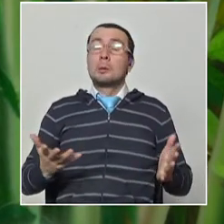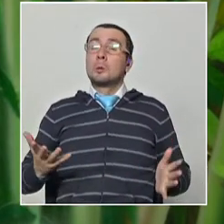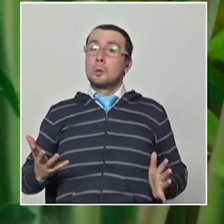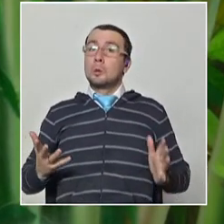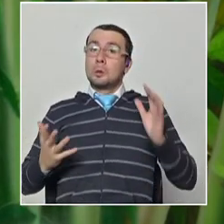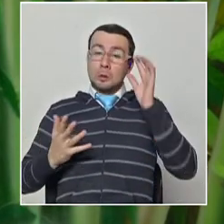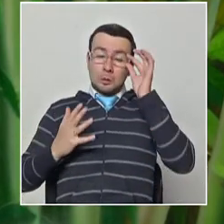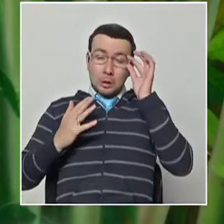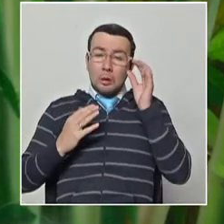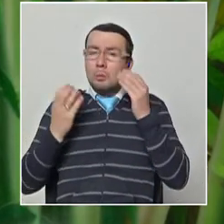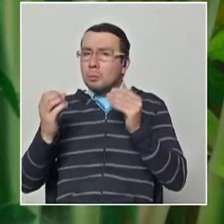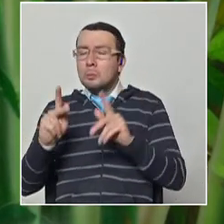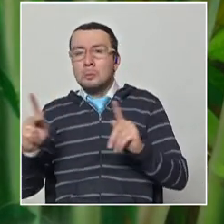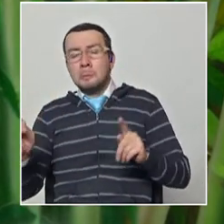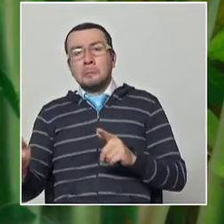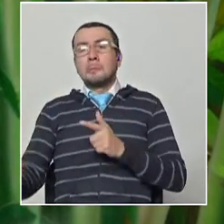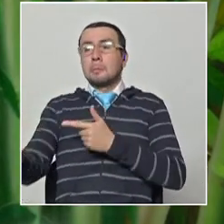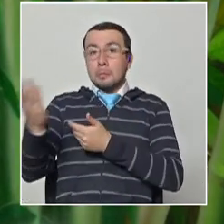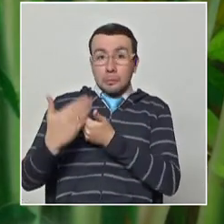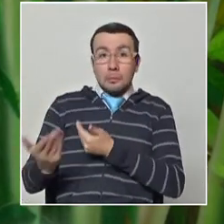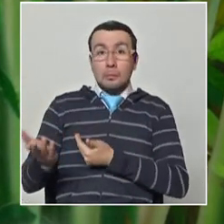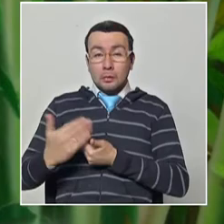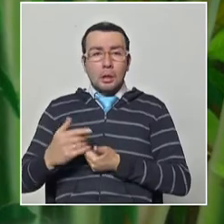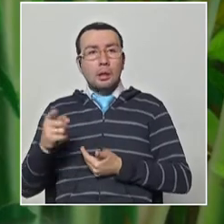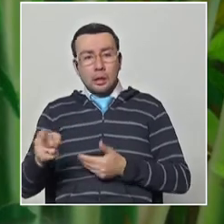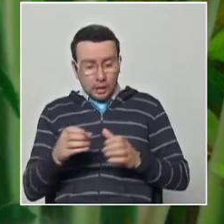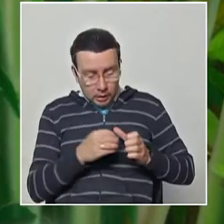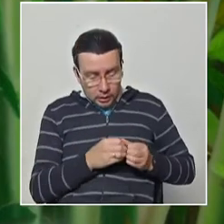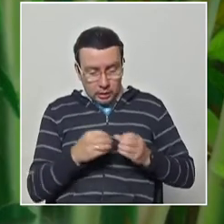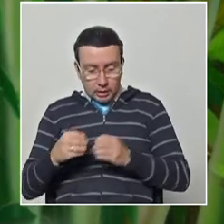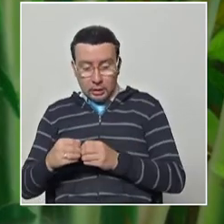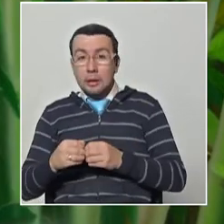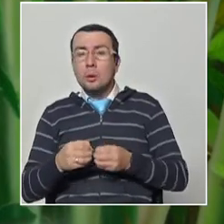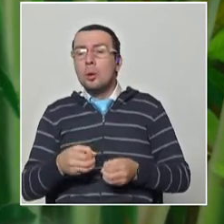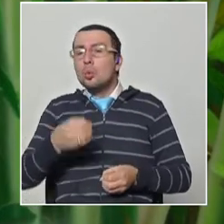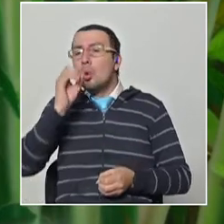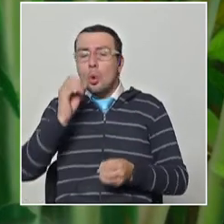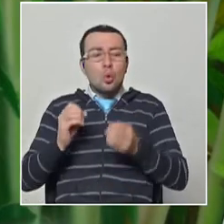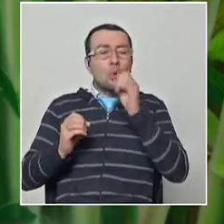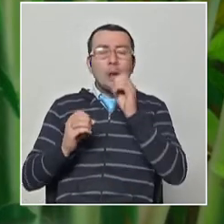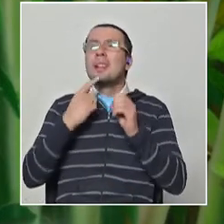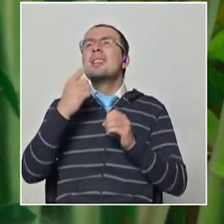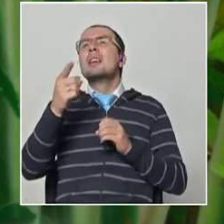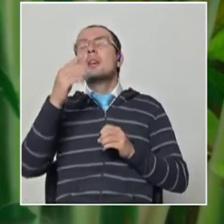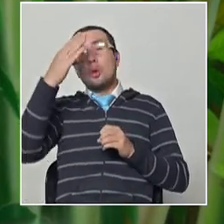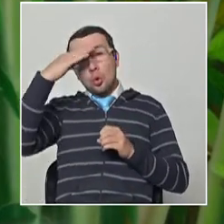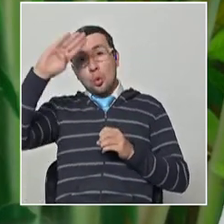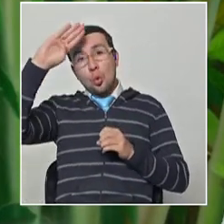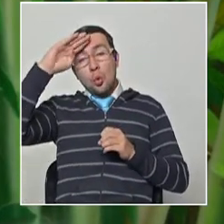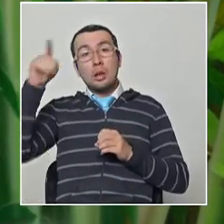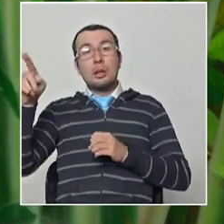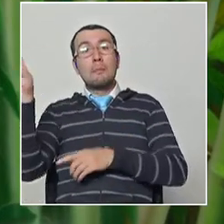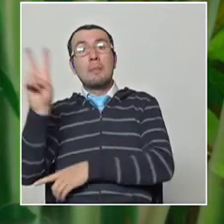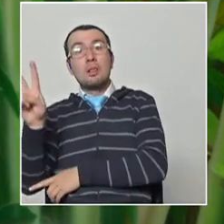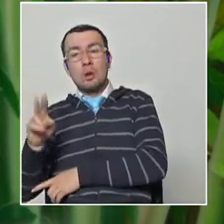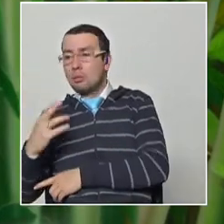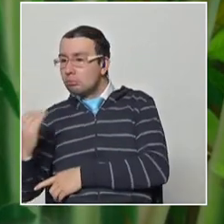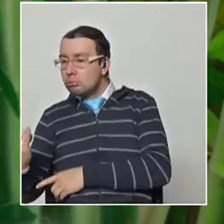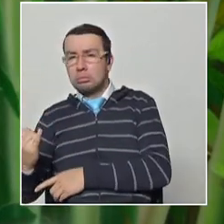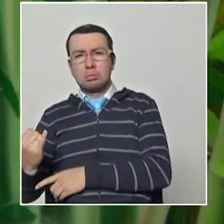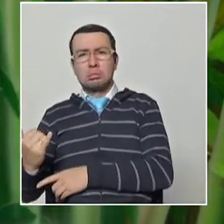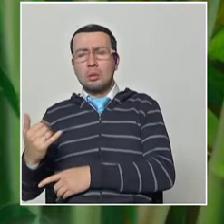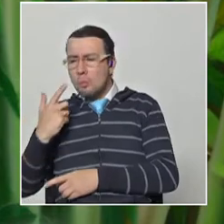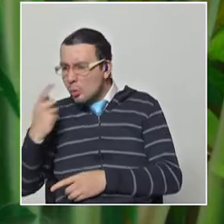estamos viendo la cantidad personas que vienen complicadas por tomar esos famosos frasquitos que además dicen que lo hacen en cuba o en venezuela pues los buscamos en cuba